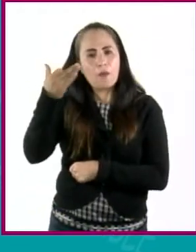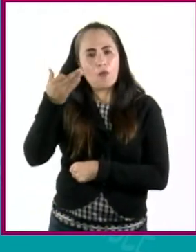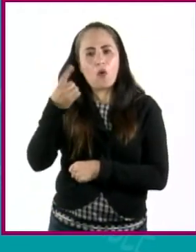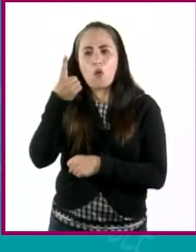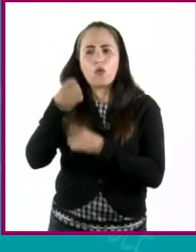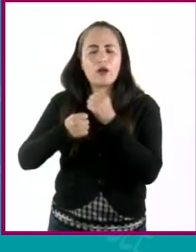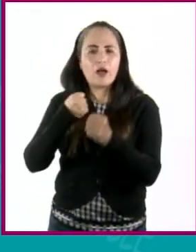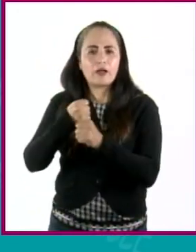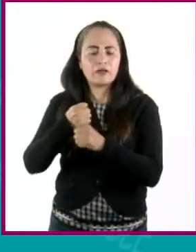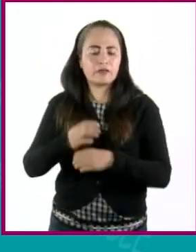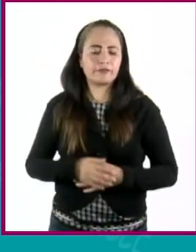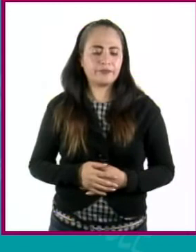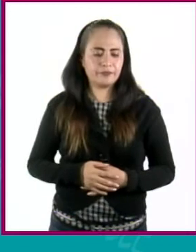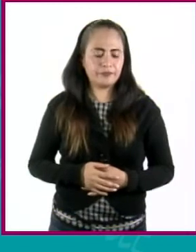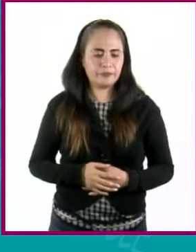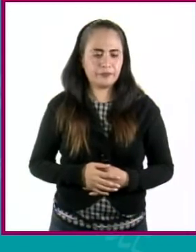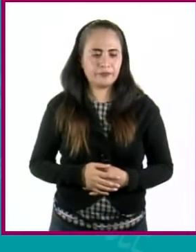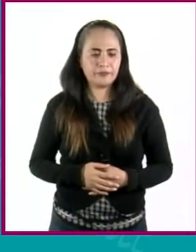años.